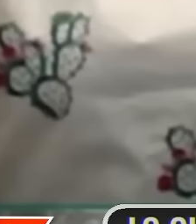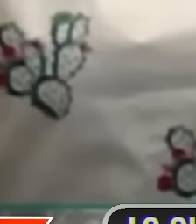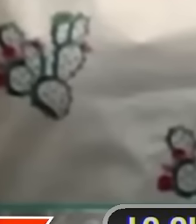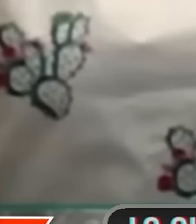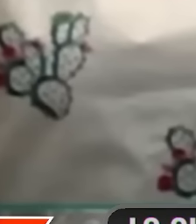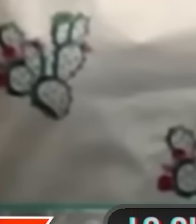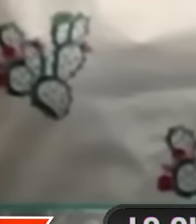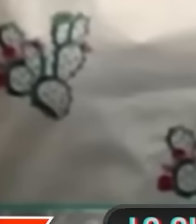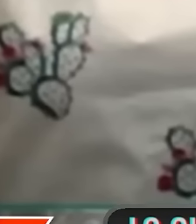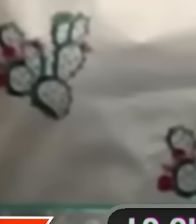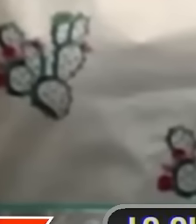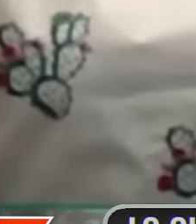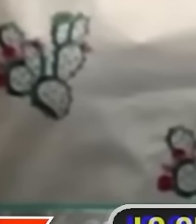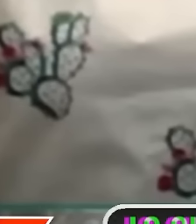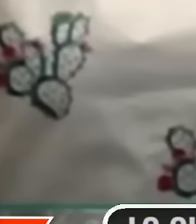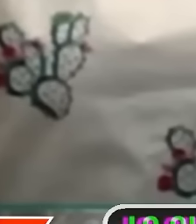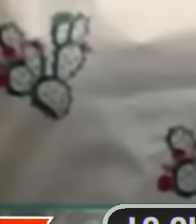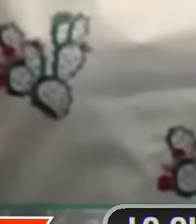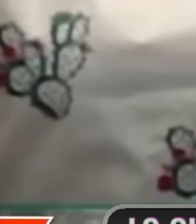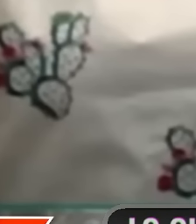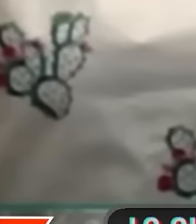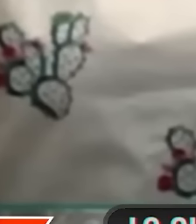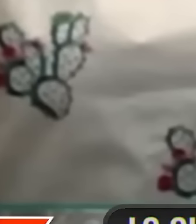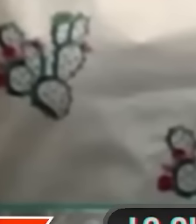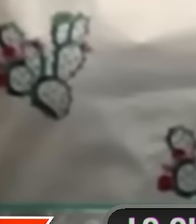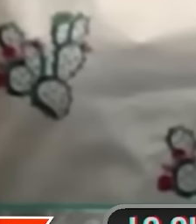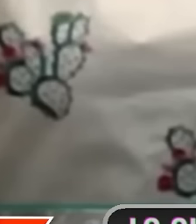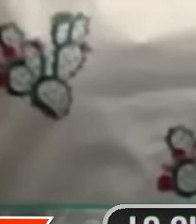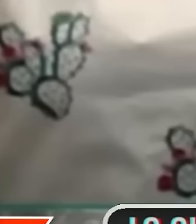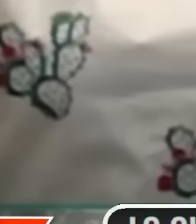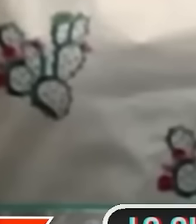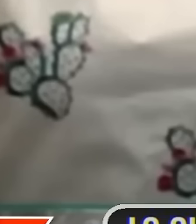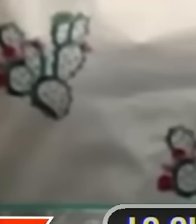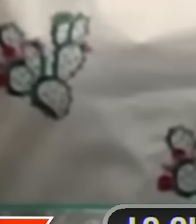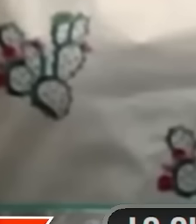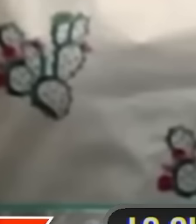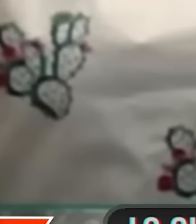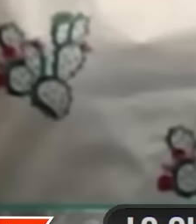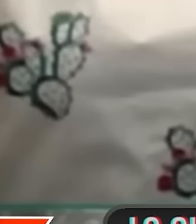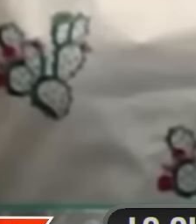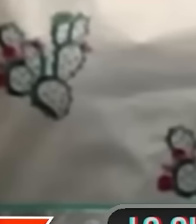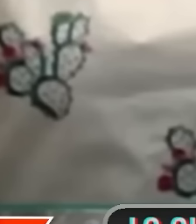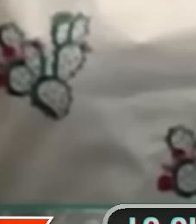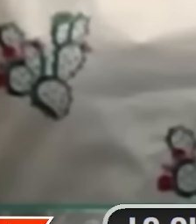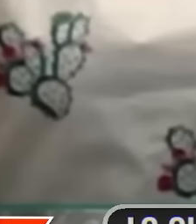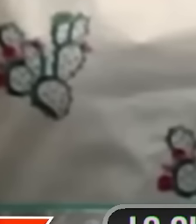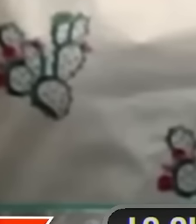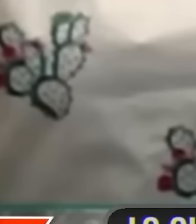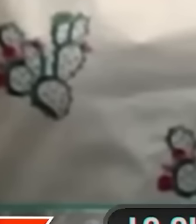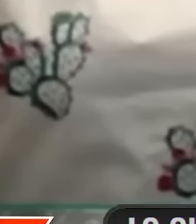desinfectante para desinfectar todos los microbios y toda la corrupción que dejaron ahí en la máxima tribuna del país estos